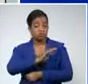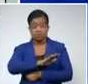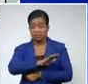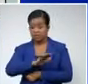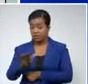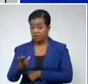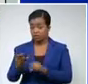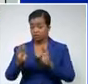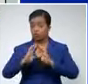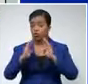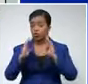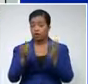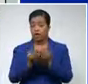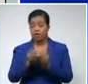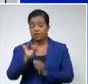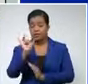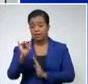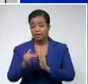total de